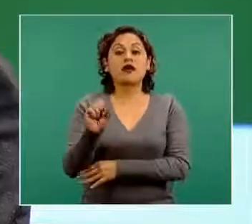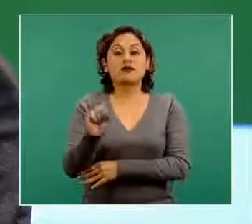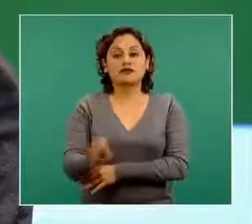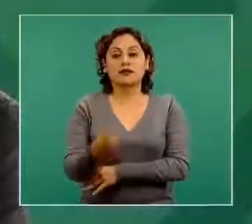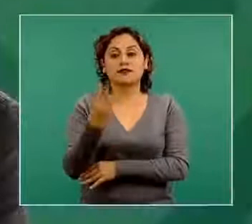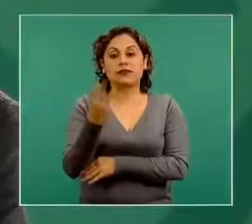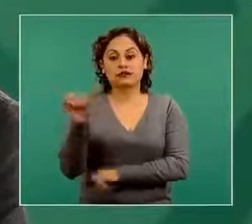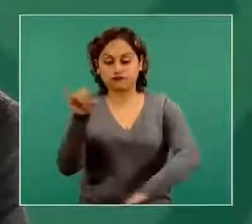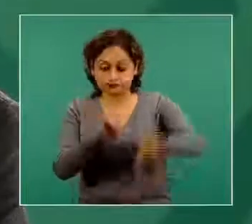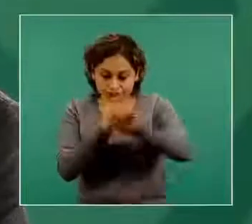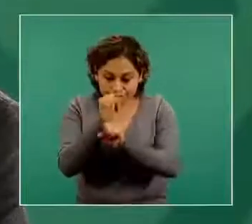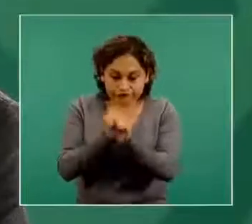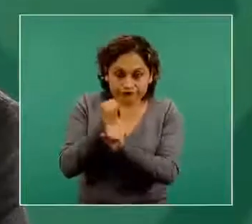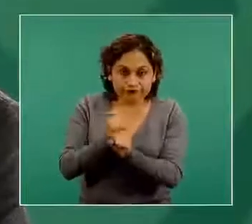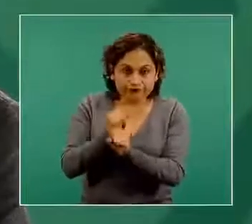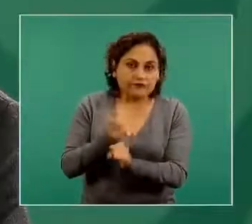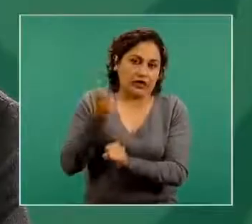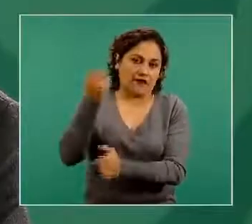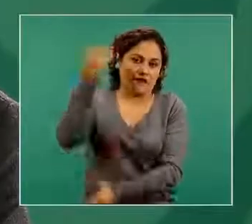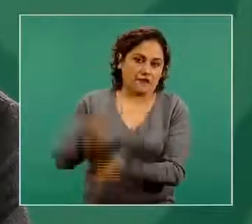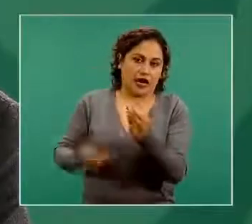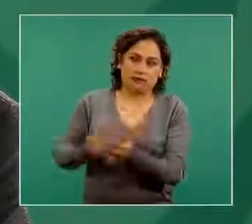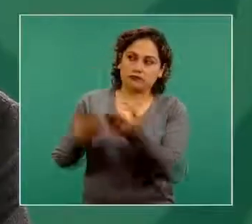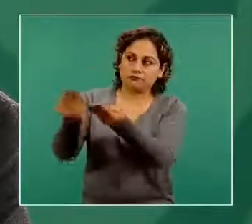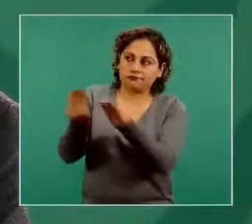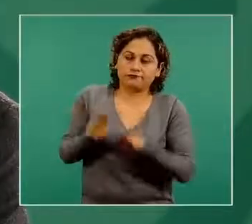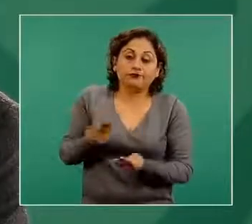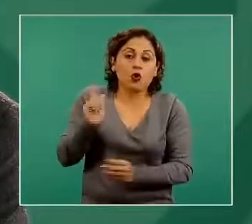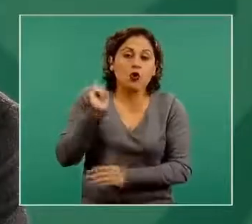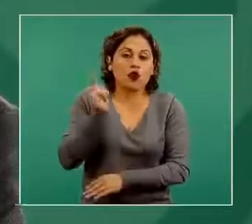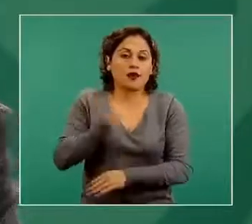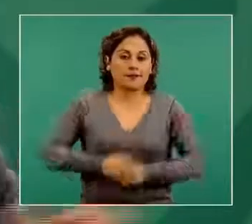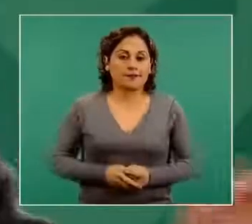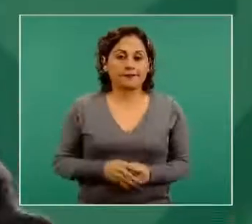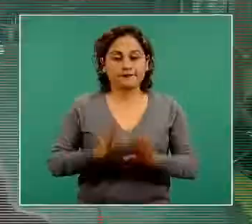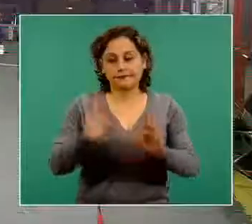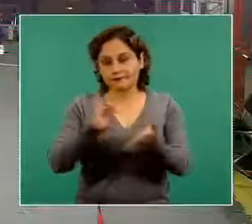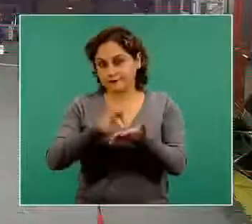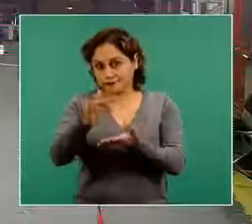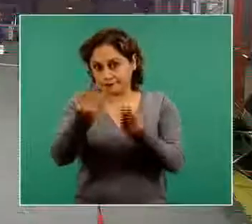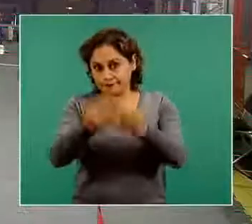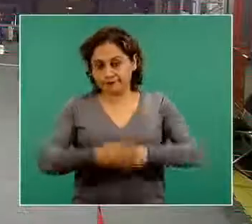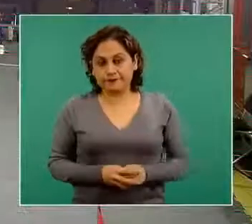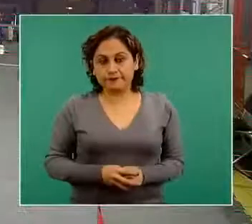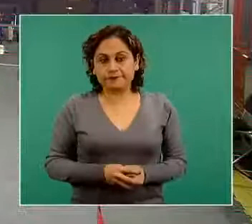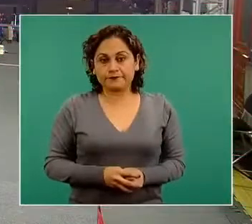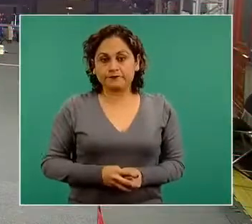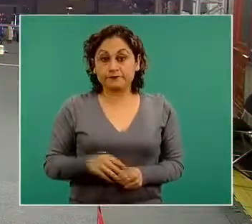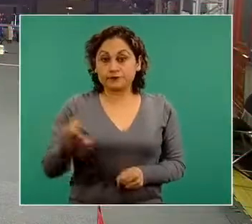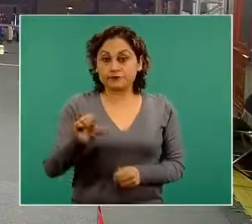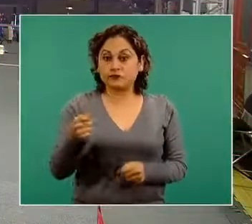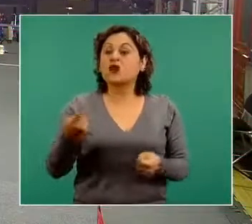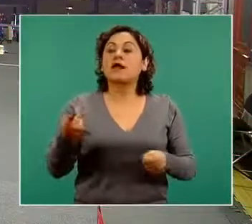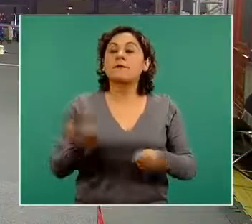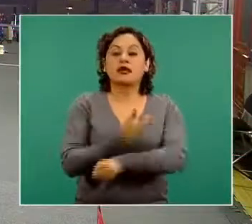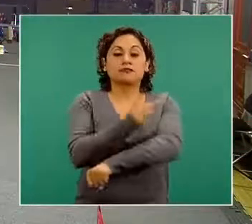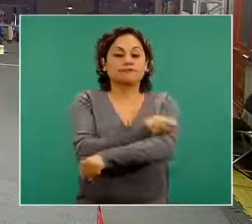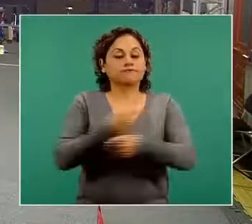hay otros, pero es el principal del expediente. Muchas gracias. De los eventos secundarios. Y ahorita seguimos